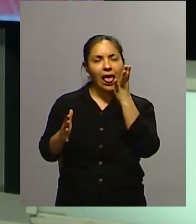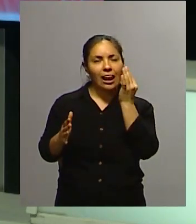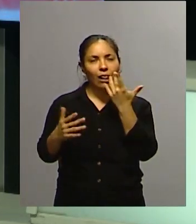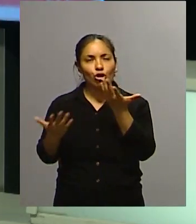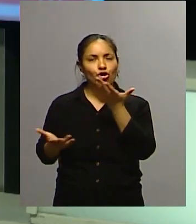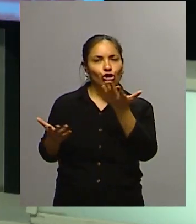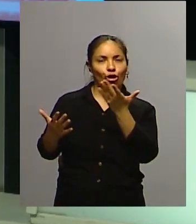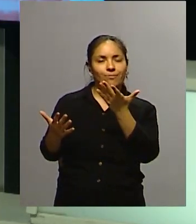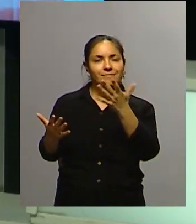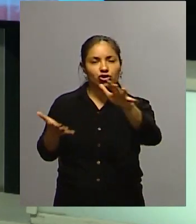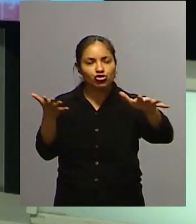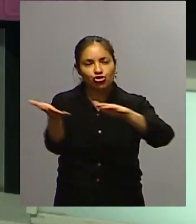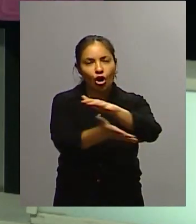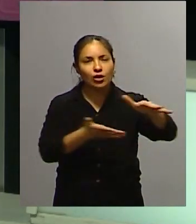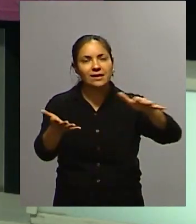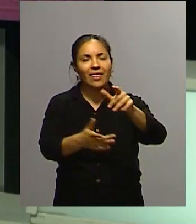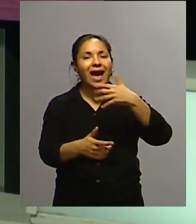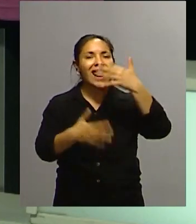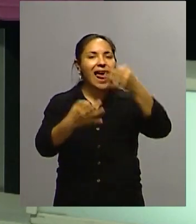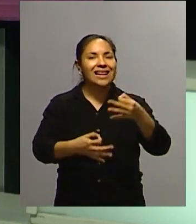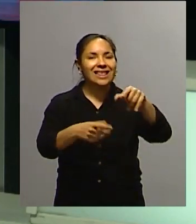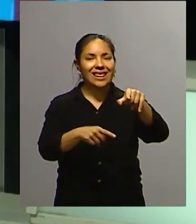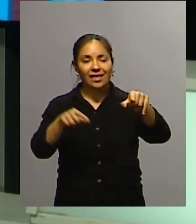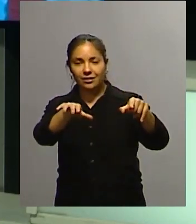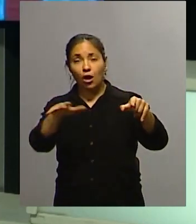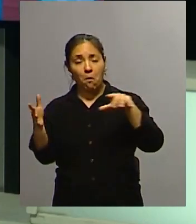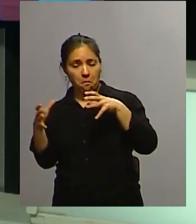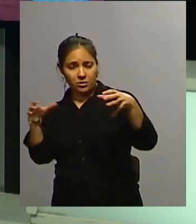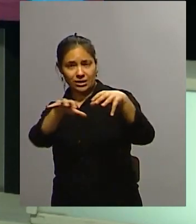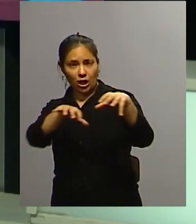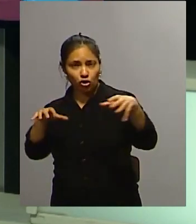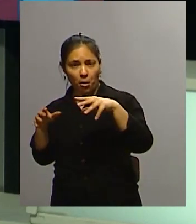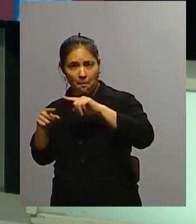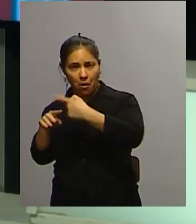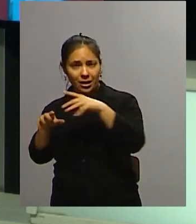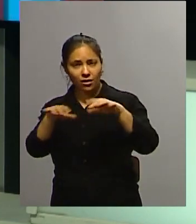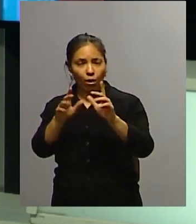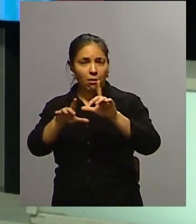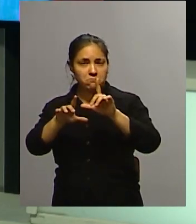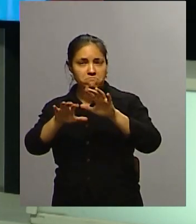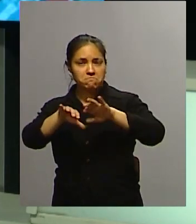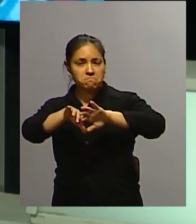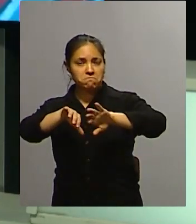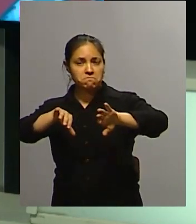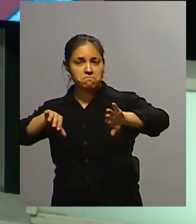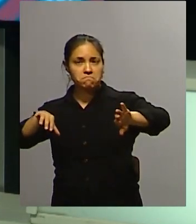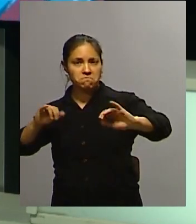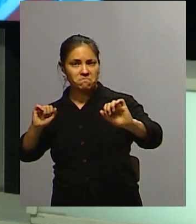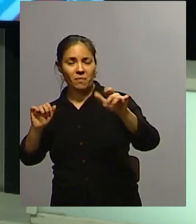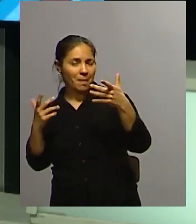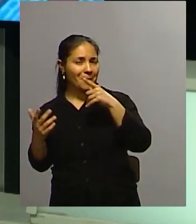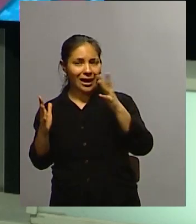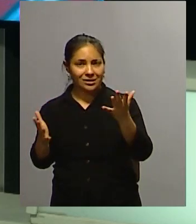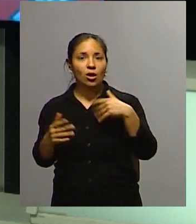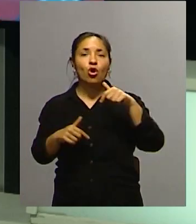de una lejanía de la realidad que viven los argentinos y las argentinas hoy por hoy en un momento de crisis económica que afecta a todos